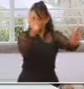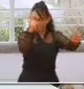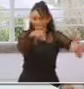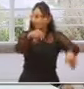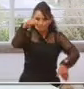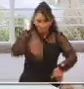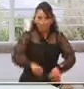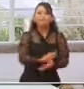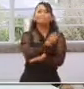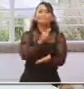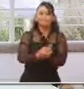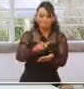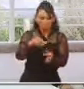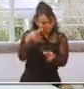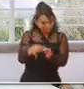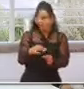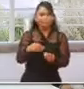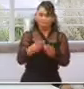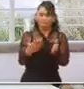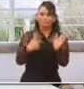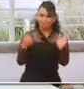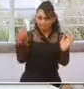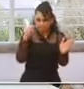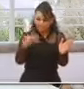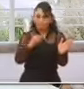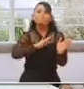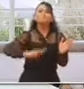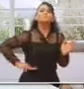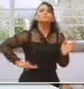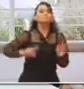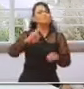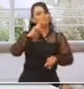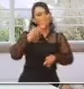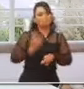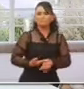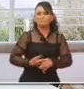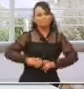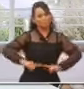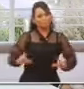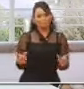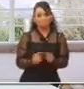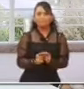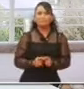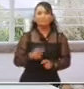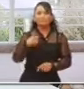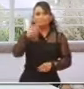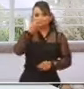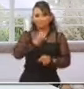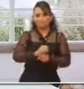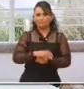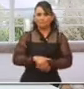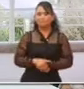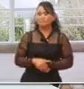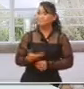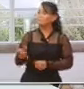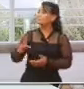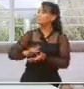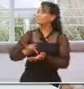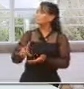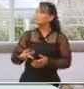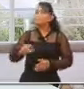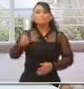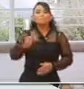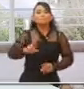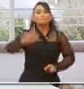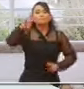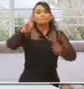hoy se pone el ejemplo muy claro de ser un municipio responsable. Es cuanto, secretario. Muchas gracias, regidor. Si no hay